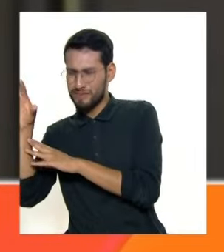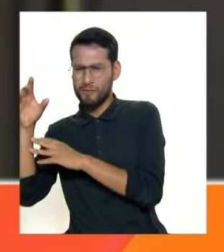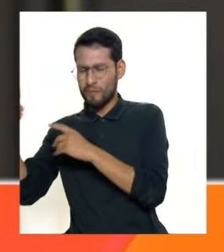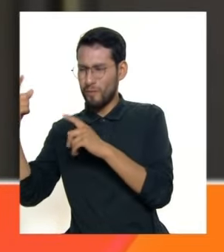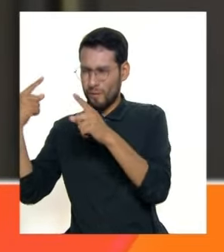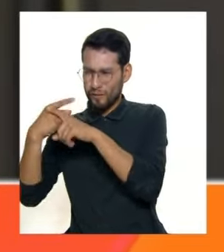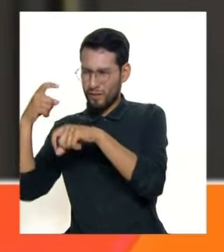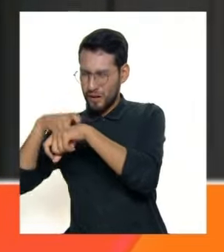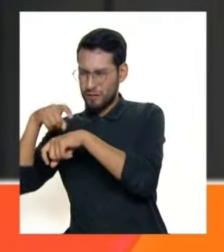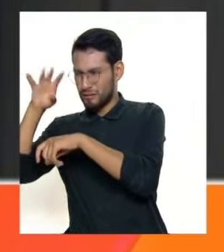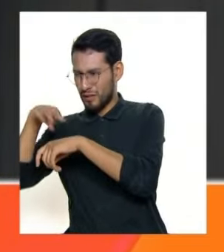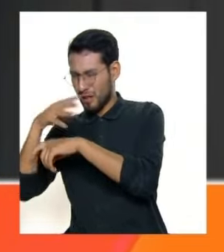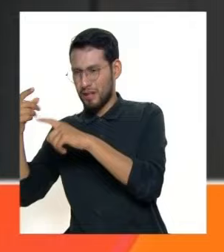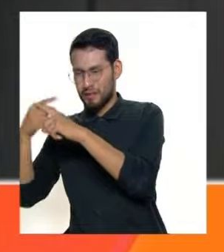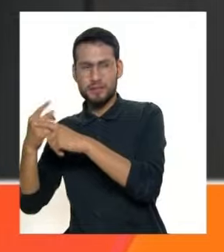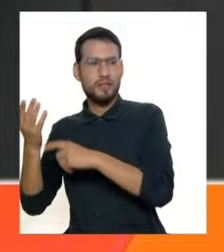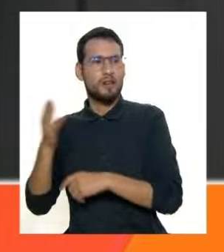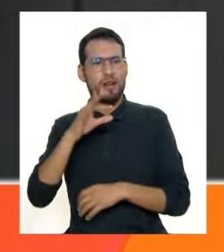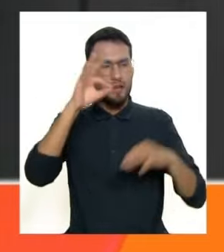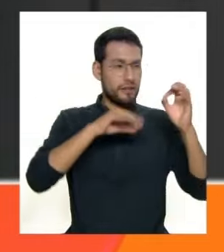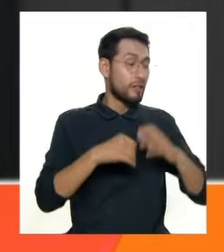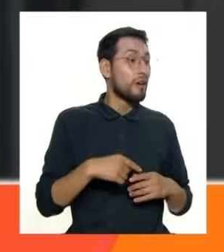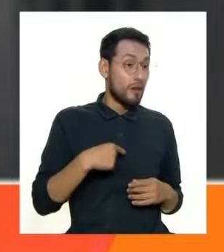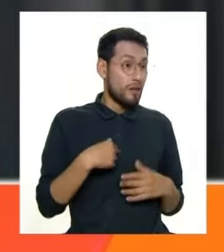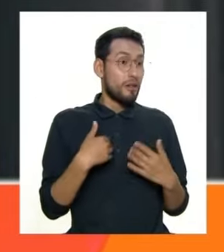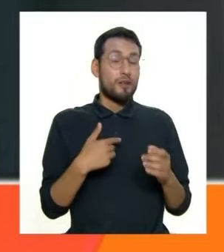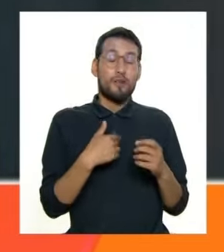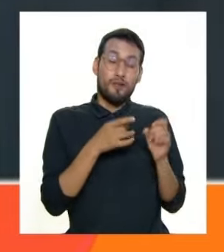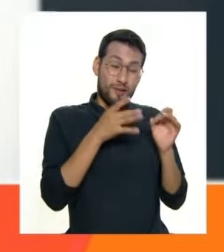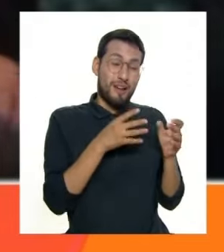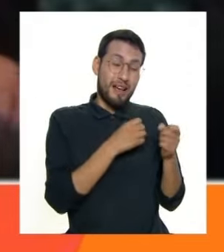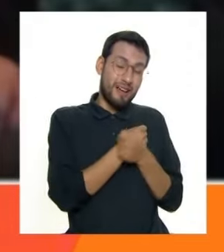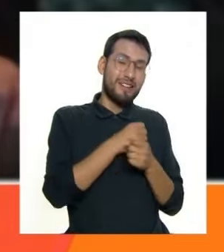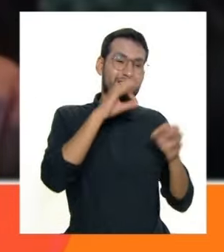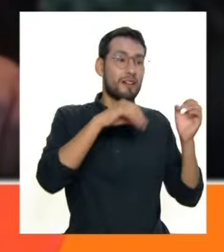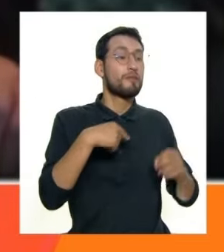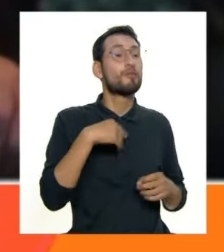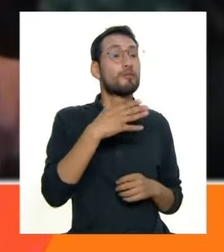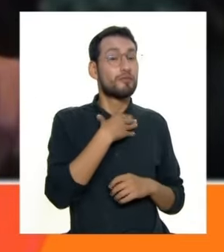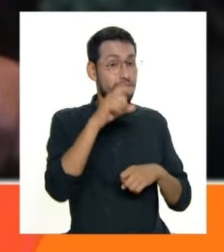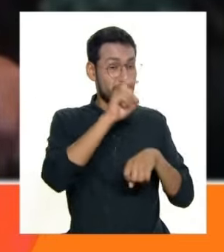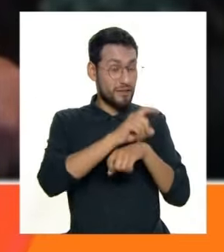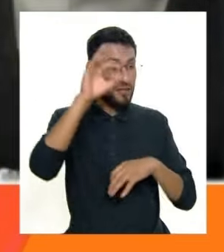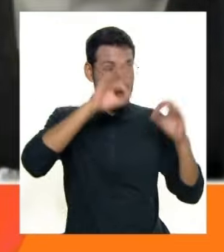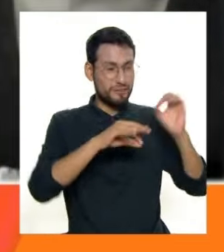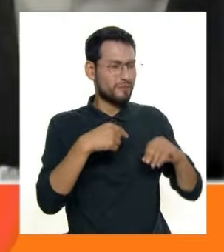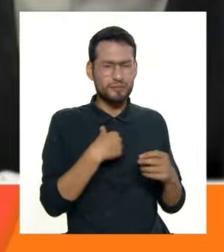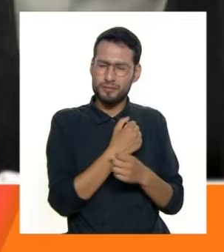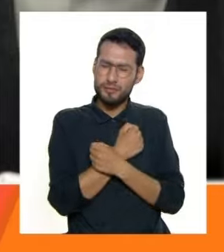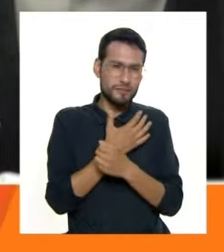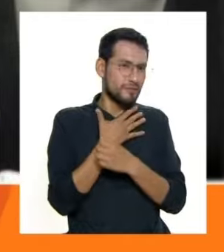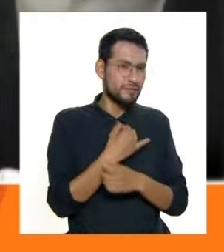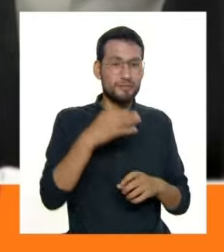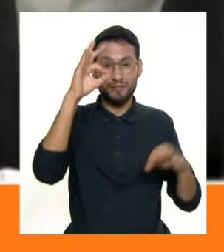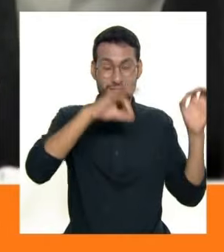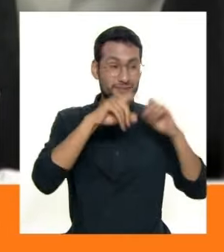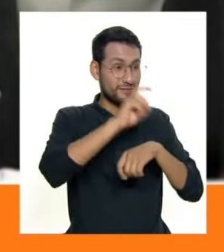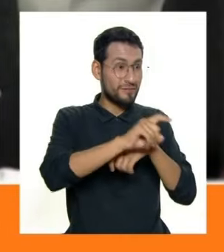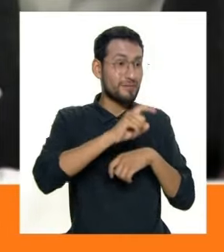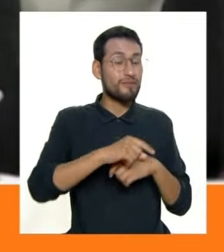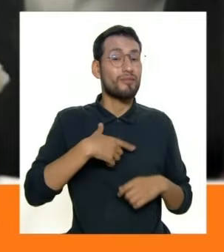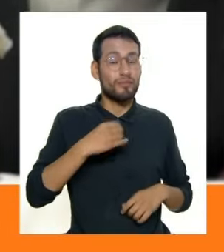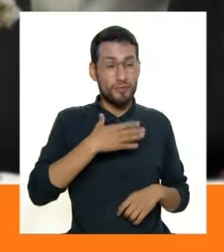muy complejos, fechas muy complejas, yo tengo un amor-odio con el teatro. A mí me gusta enseñar teatro, me apasiona enseñar teatro, me gusta